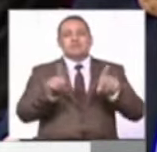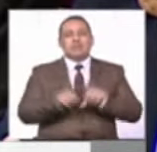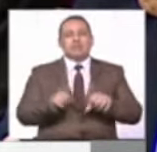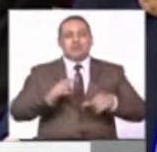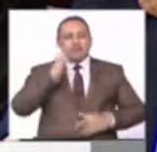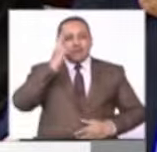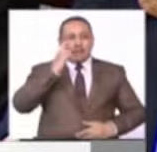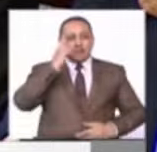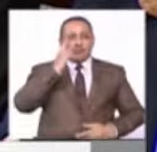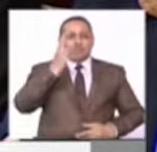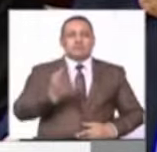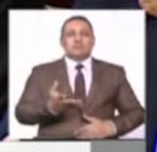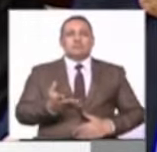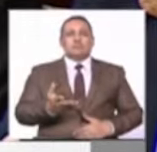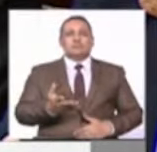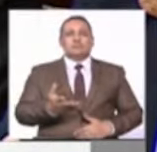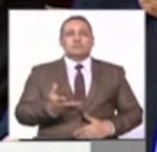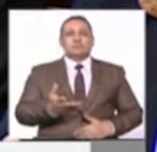razonabilidad